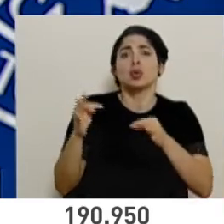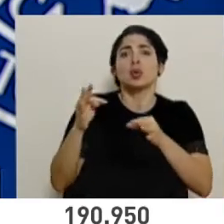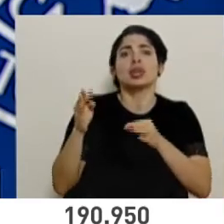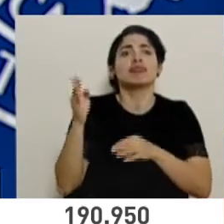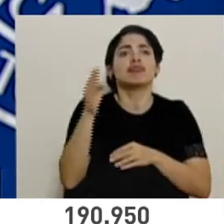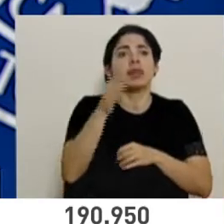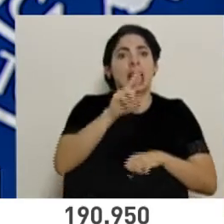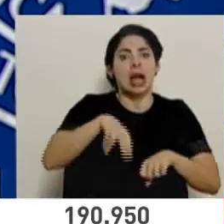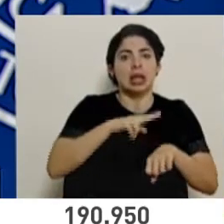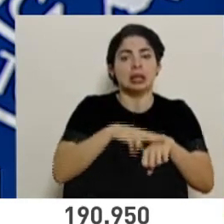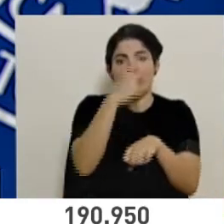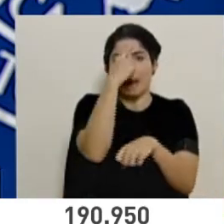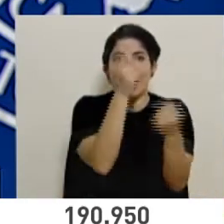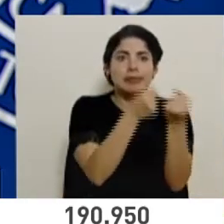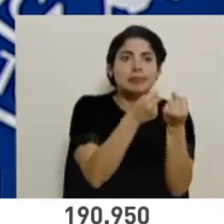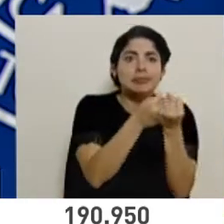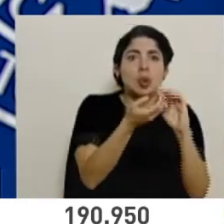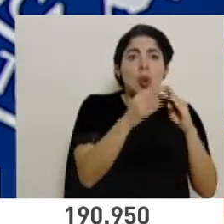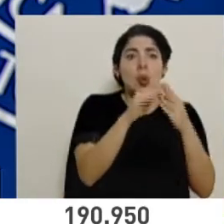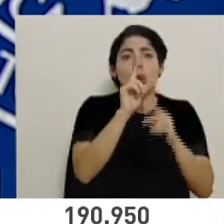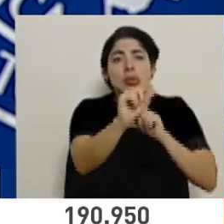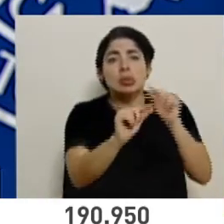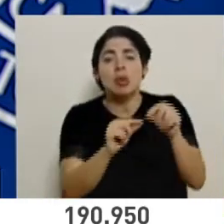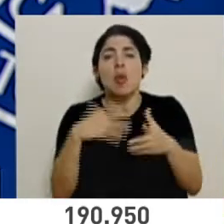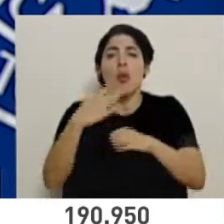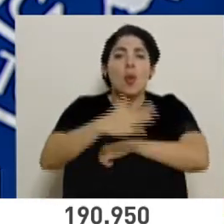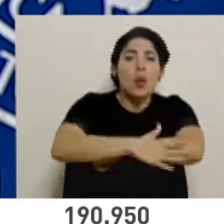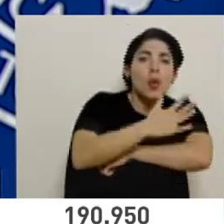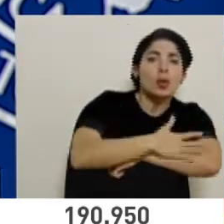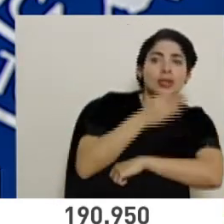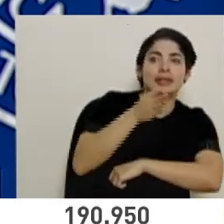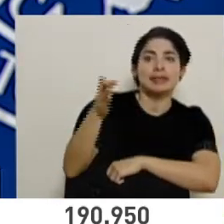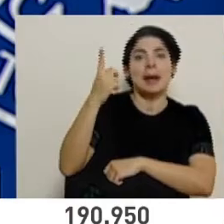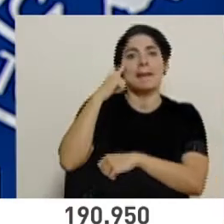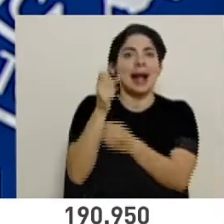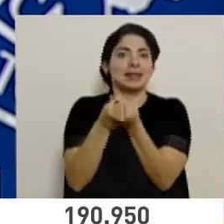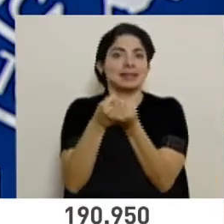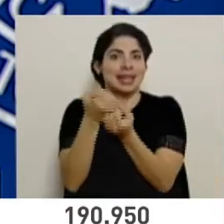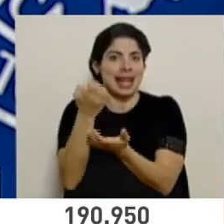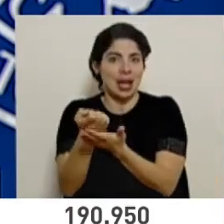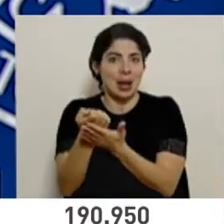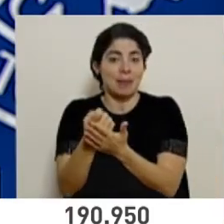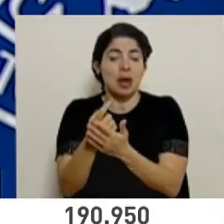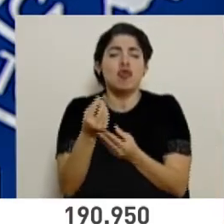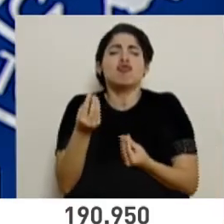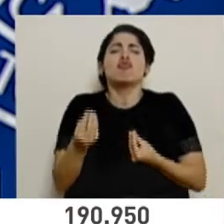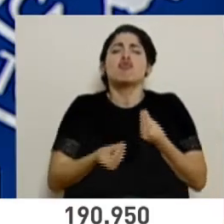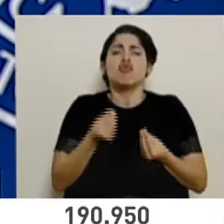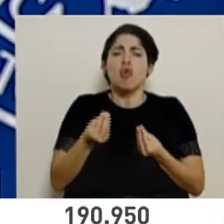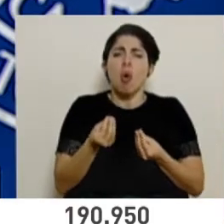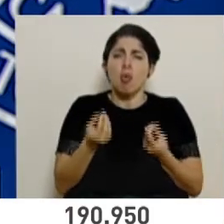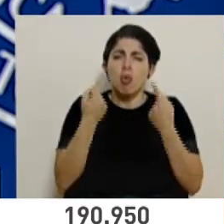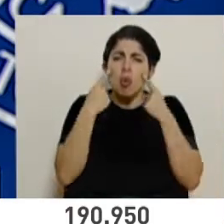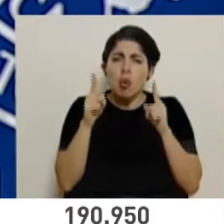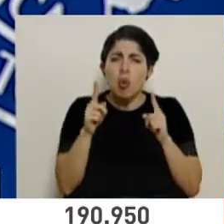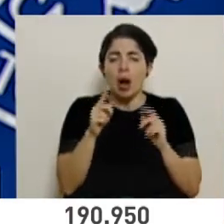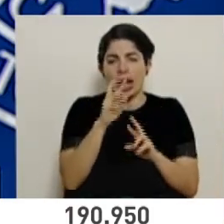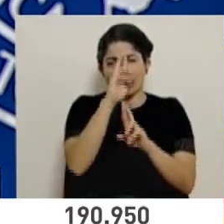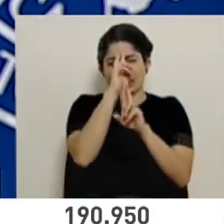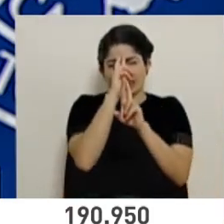nacional, vamos a ayudar a comunidades rurales y costeras a que vivan un respiro económico, y la forma de hacerlo es